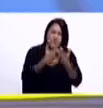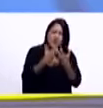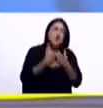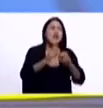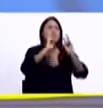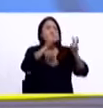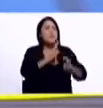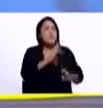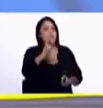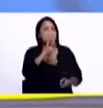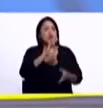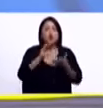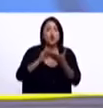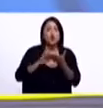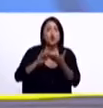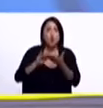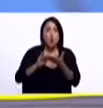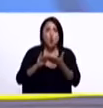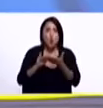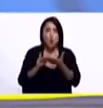se resuelvan